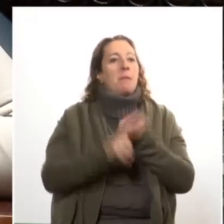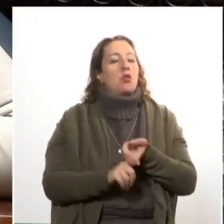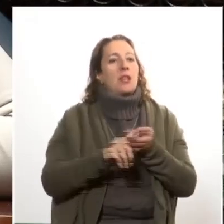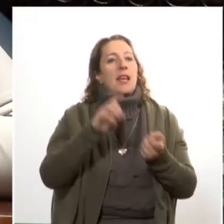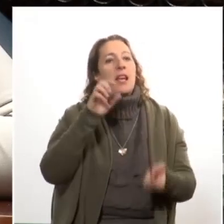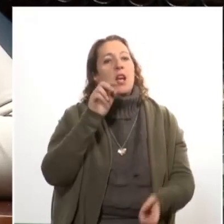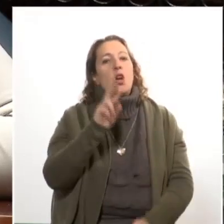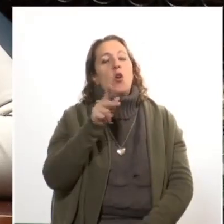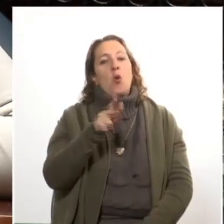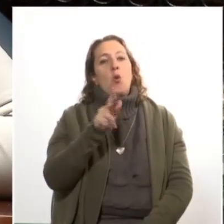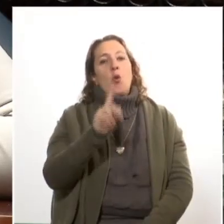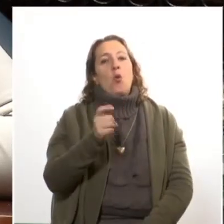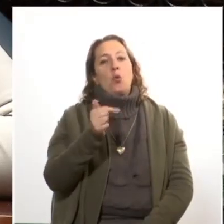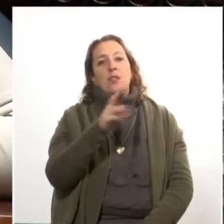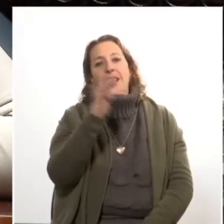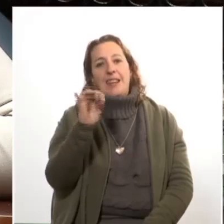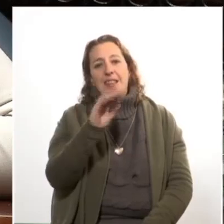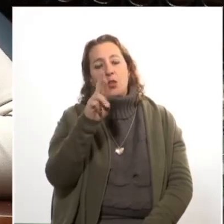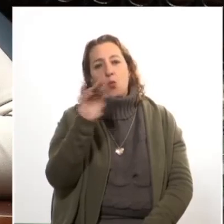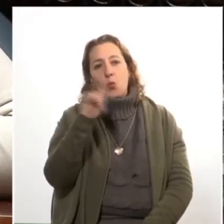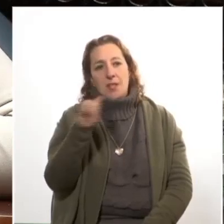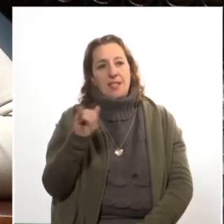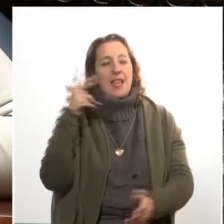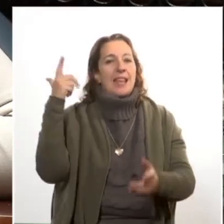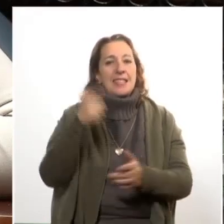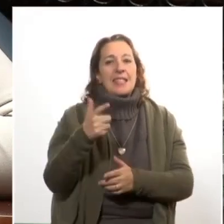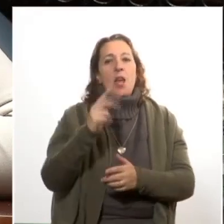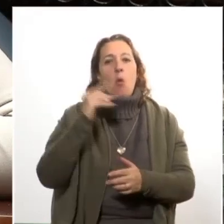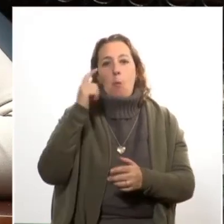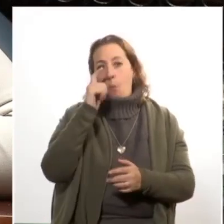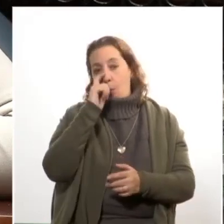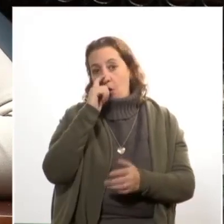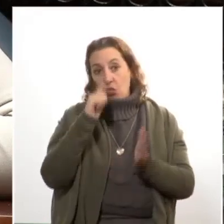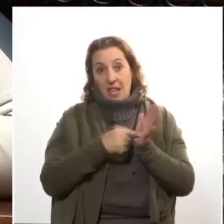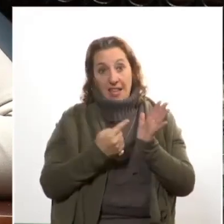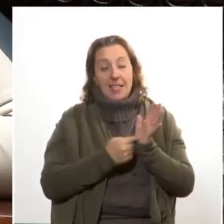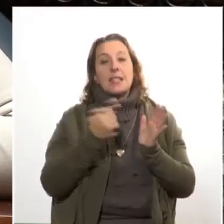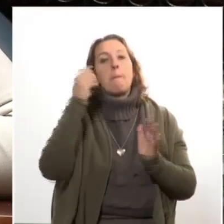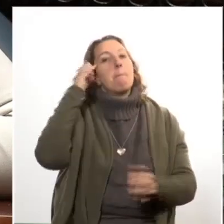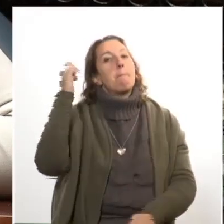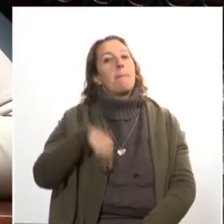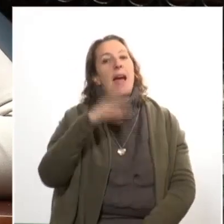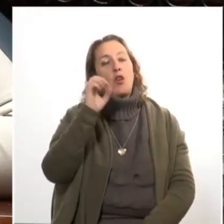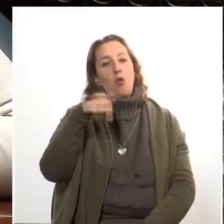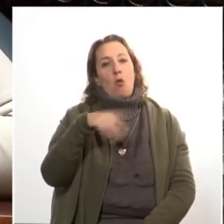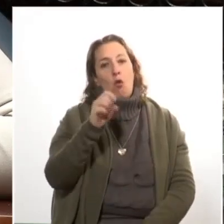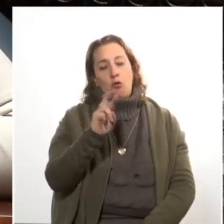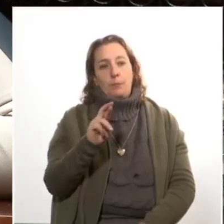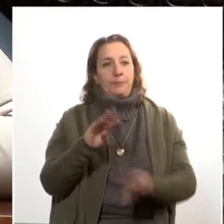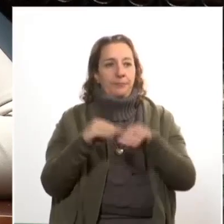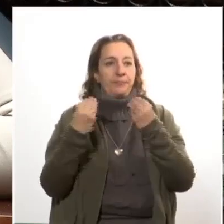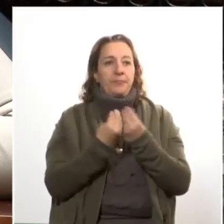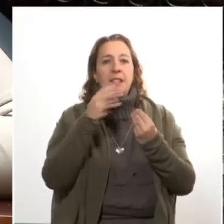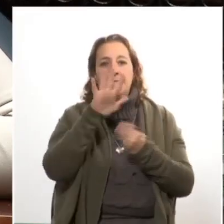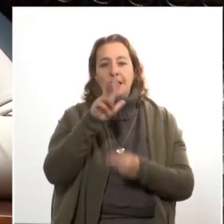Ruiz, asesinado en Buenos Aires en el marco del Plan Cóndor, con quien tuvieron 5 hijos. En 1989